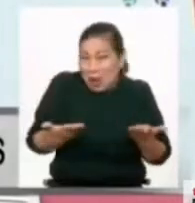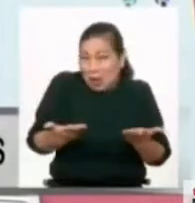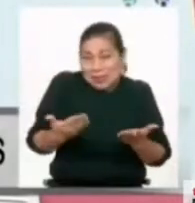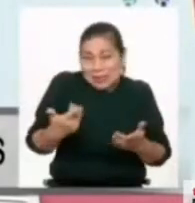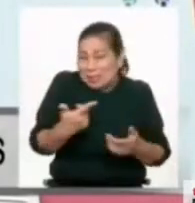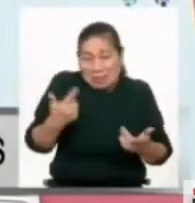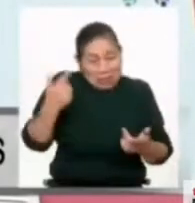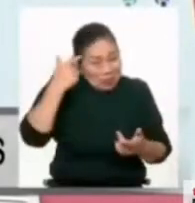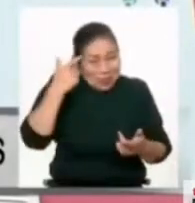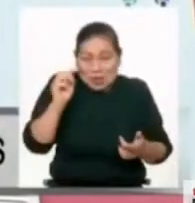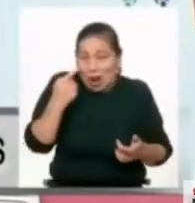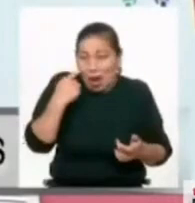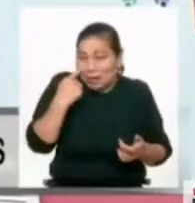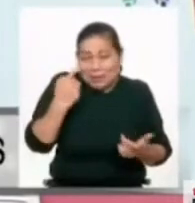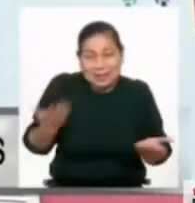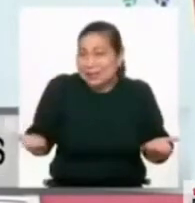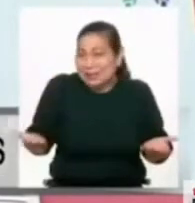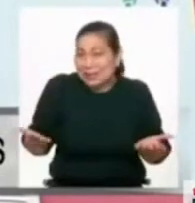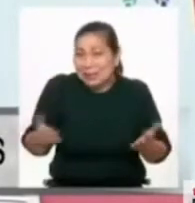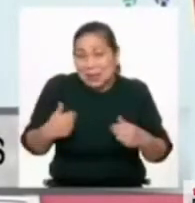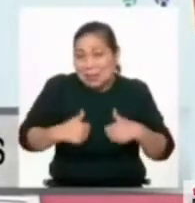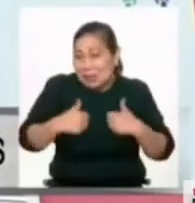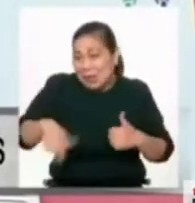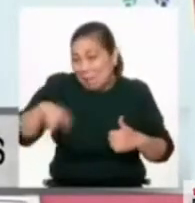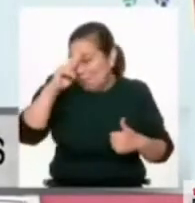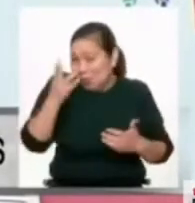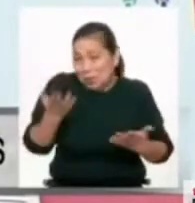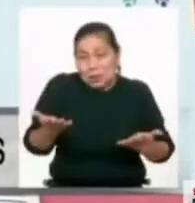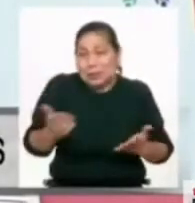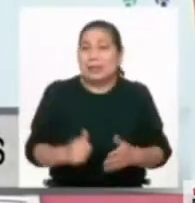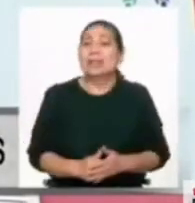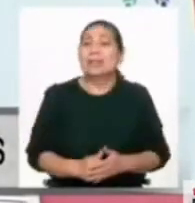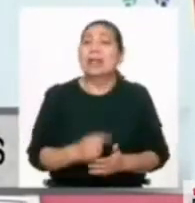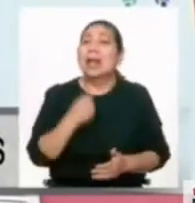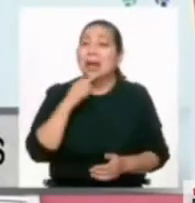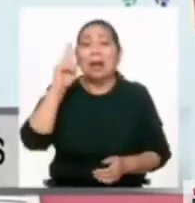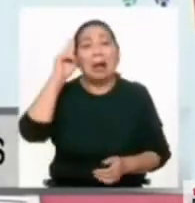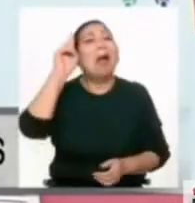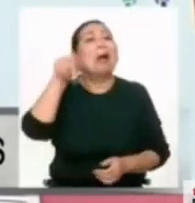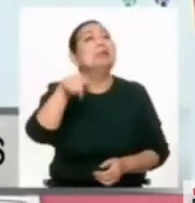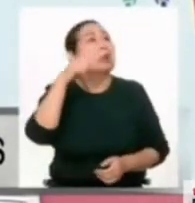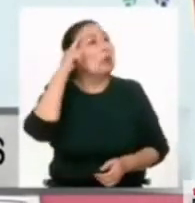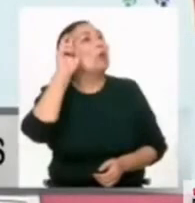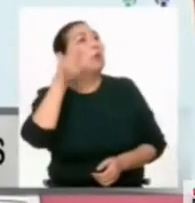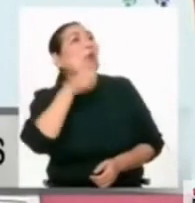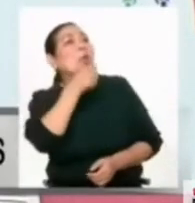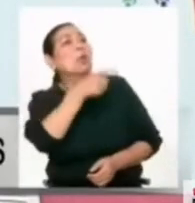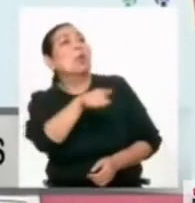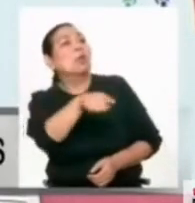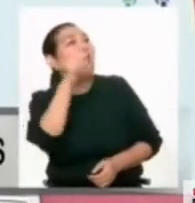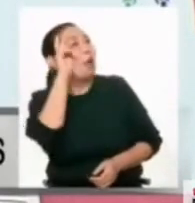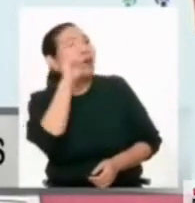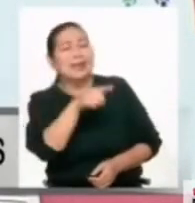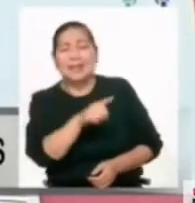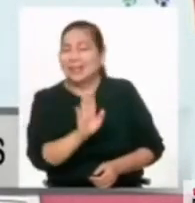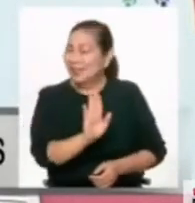cosas y probablemente no conoce la realidad peruana, no vive aquí, no, por supuesto, le da la razón al periodista.